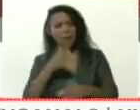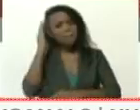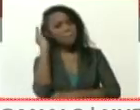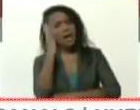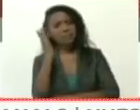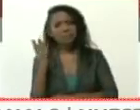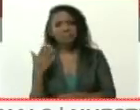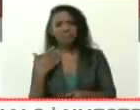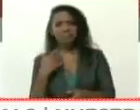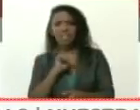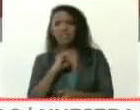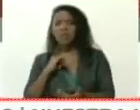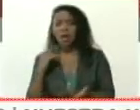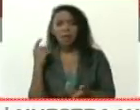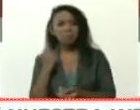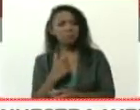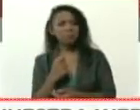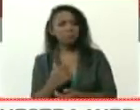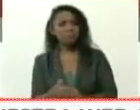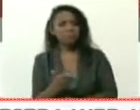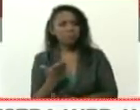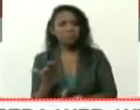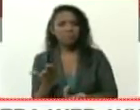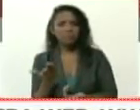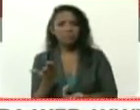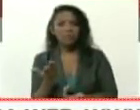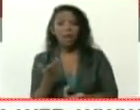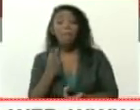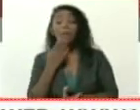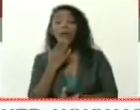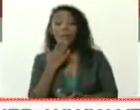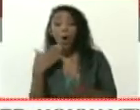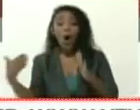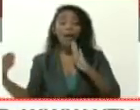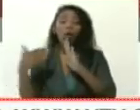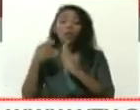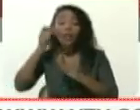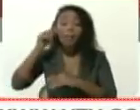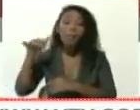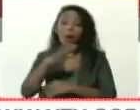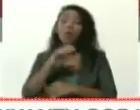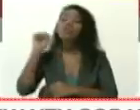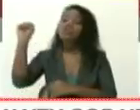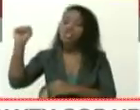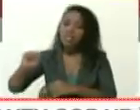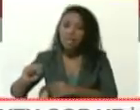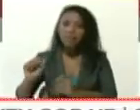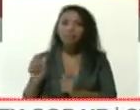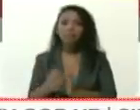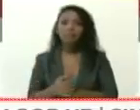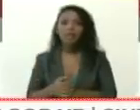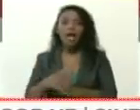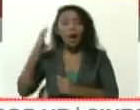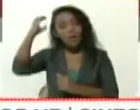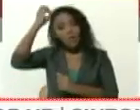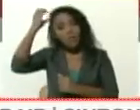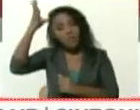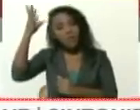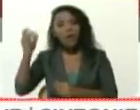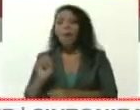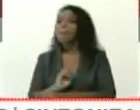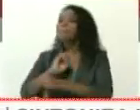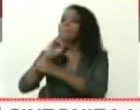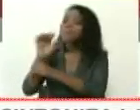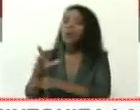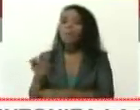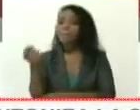importan. Importan las sanciones contra el pueblo, contra su economía, contra la capacidad que tengamos para importar medicinas,